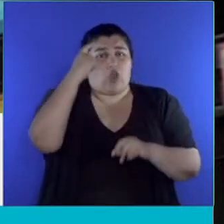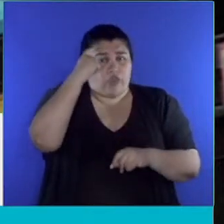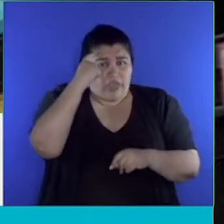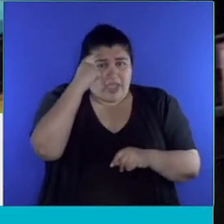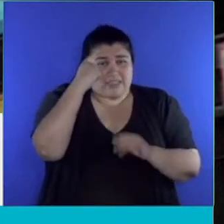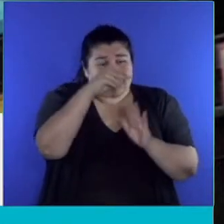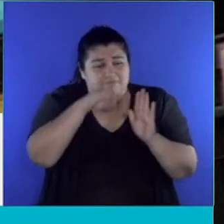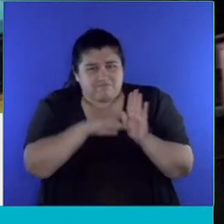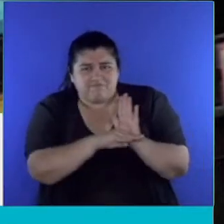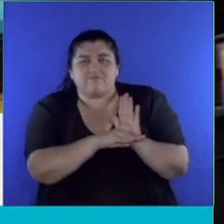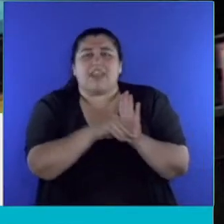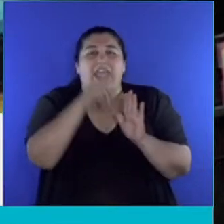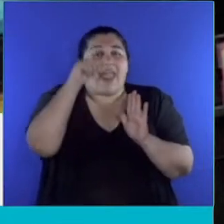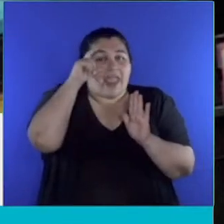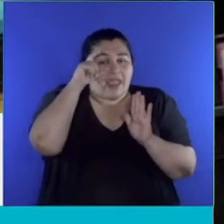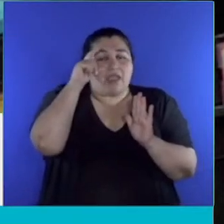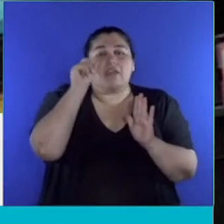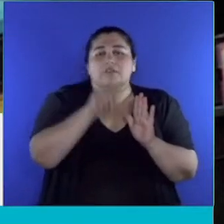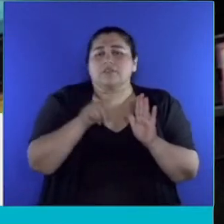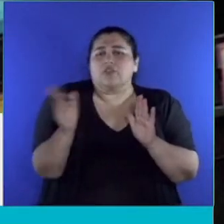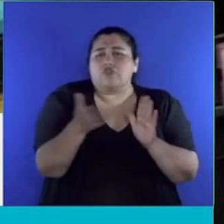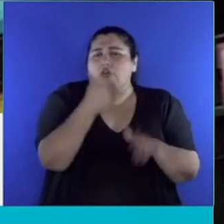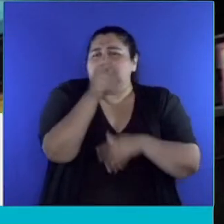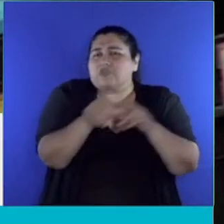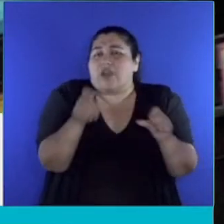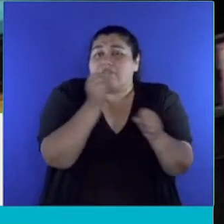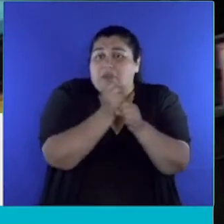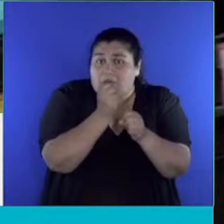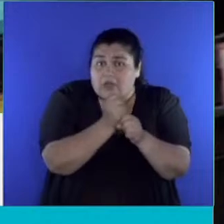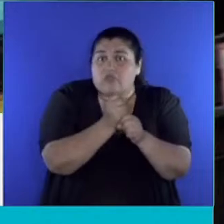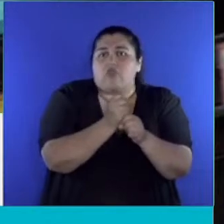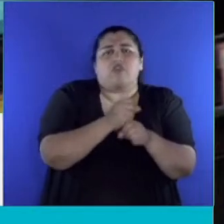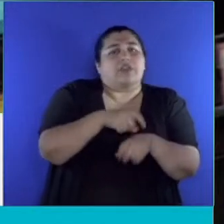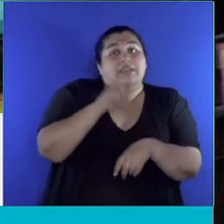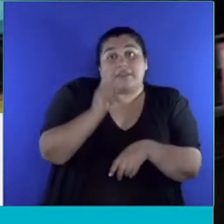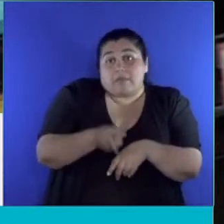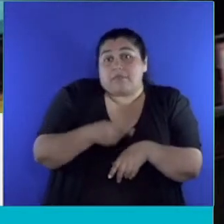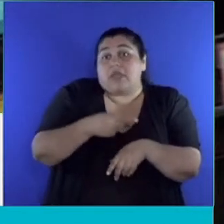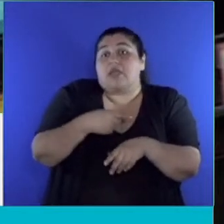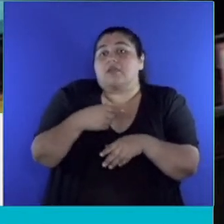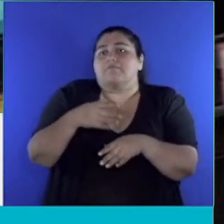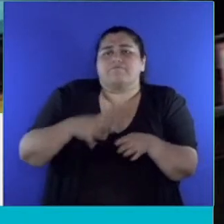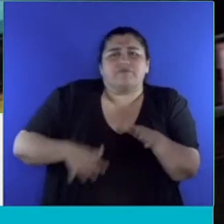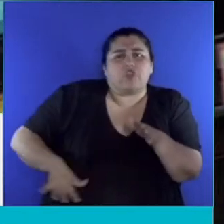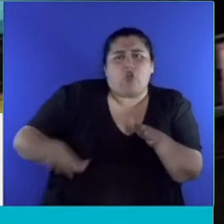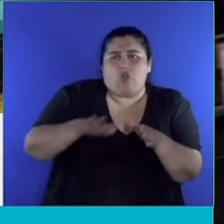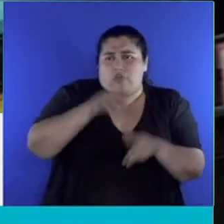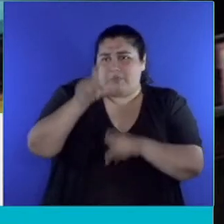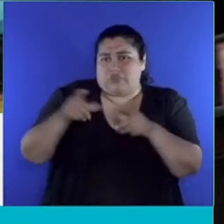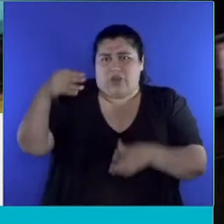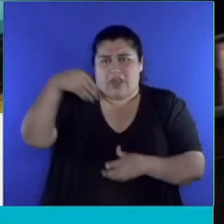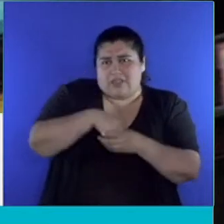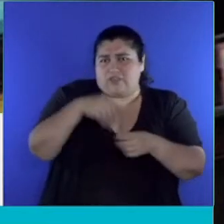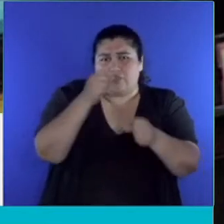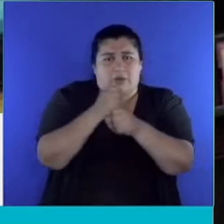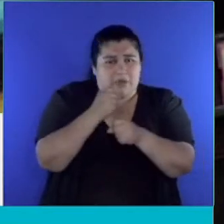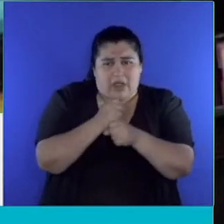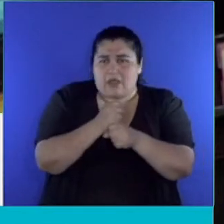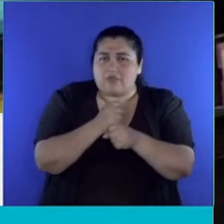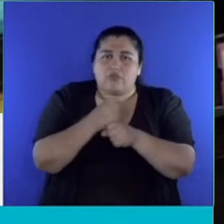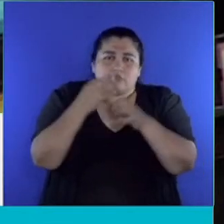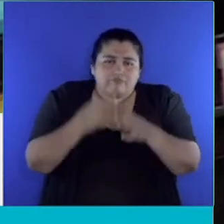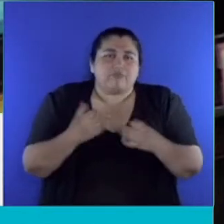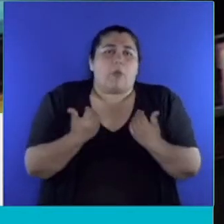el inciso B, todos esos trabajadores y trabajadoras, pero también todos los trabajadores de la industria audiovisual, se van a ver